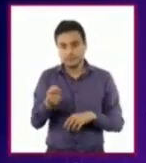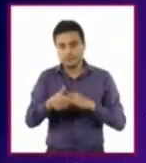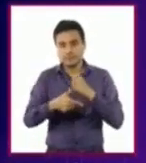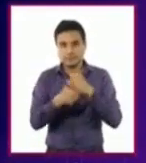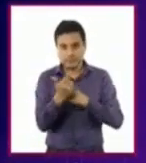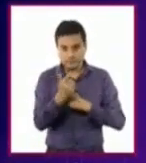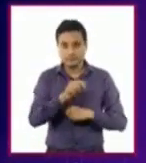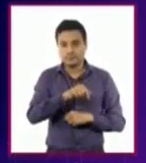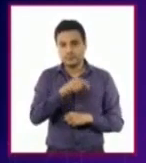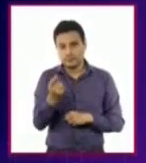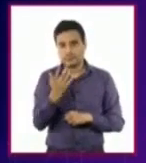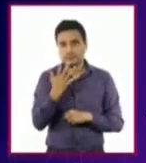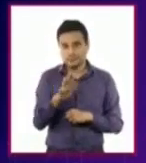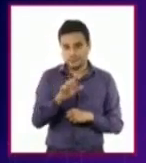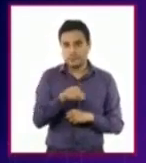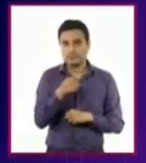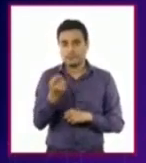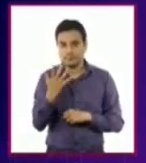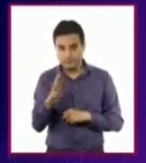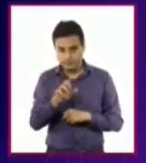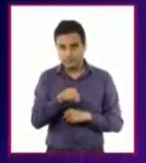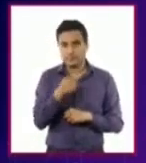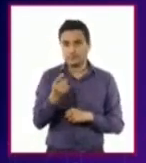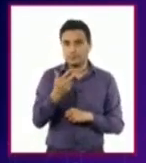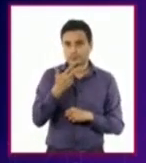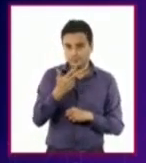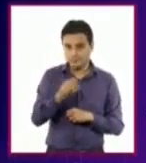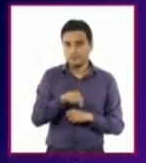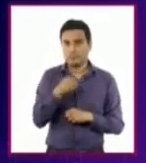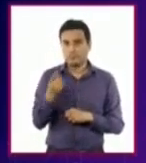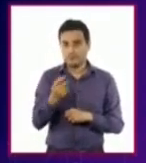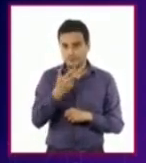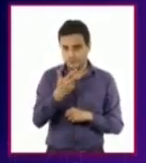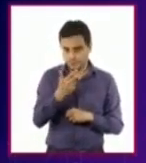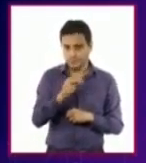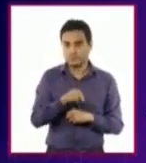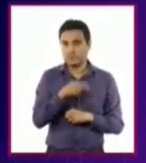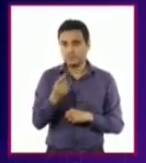10 10 8 8